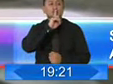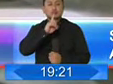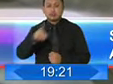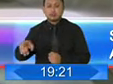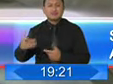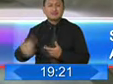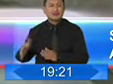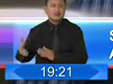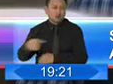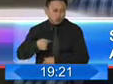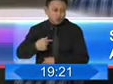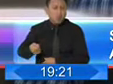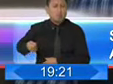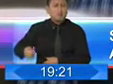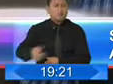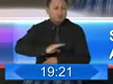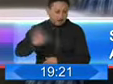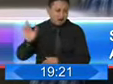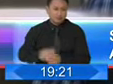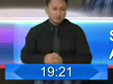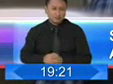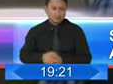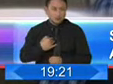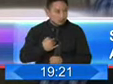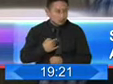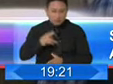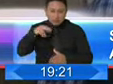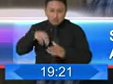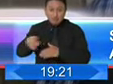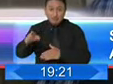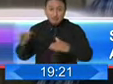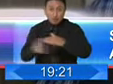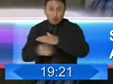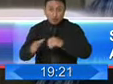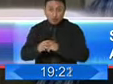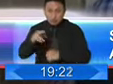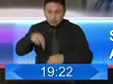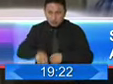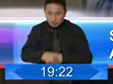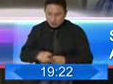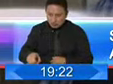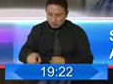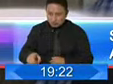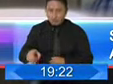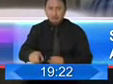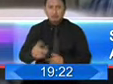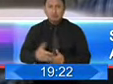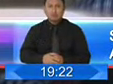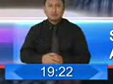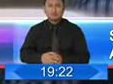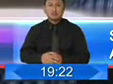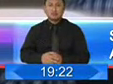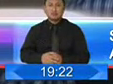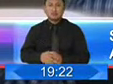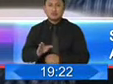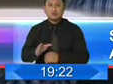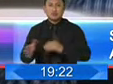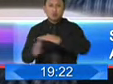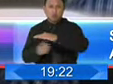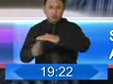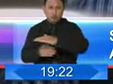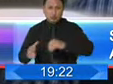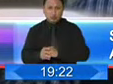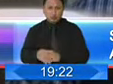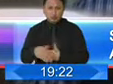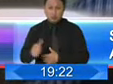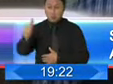a Teddy. Ya cuando nosotros entramos casualmente la cocina estaba prendida. Estaba friendo unos maduros y lo ha cogido descuidado.